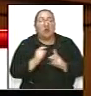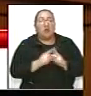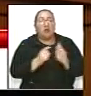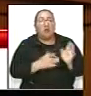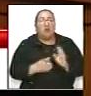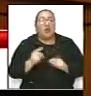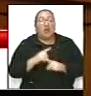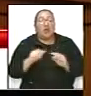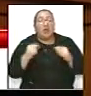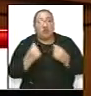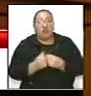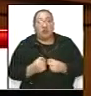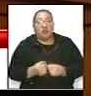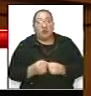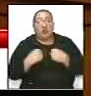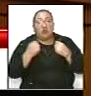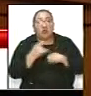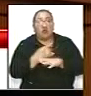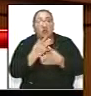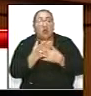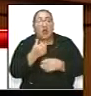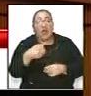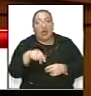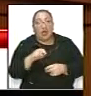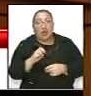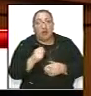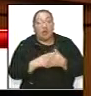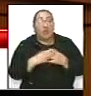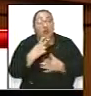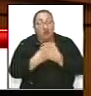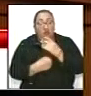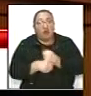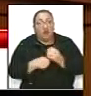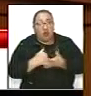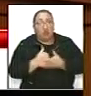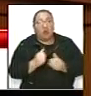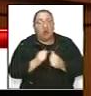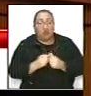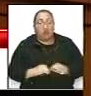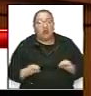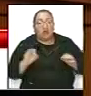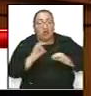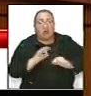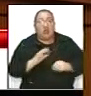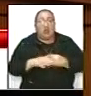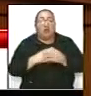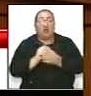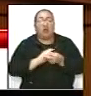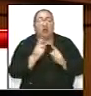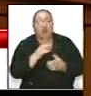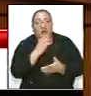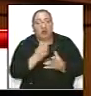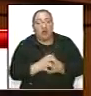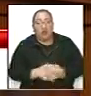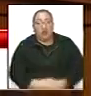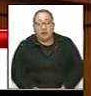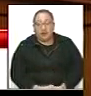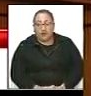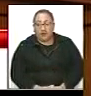Plan Multisectorial de Lucha contra la Anemia, que confiamos contribuirá decididamente a revertir esta